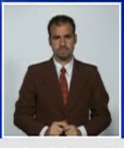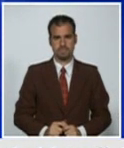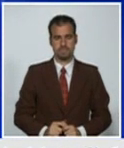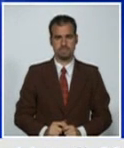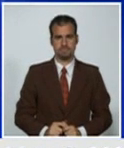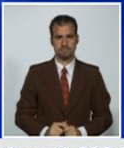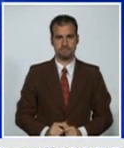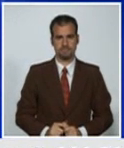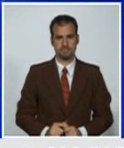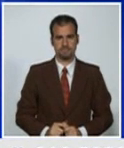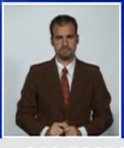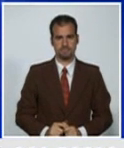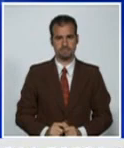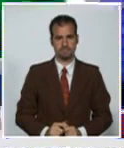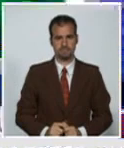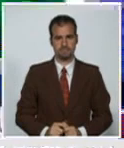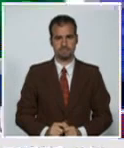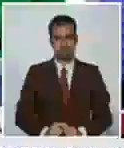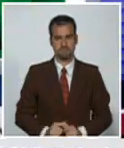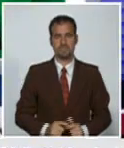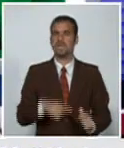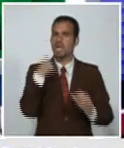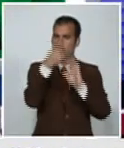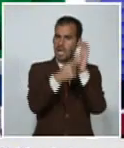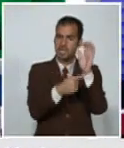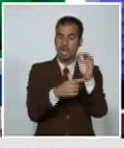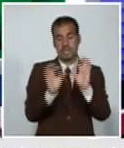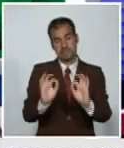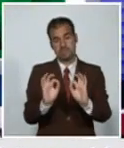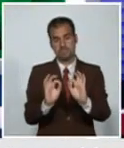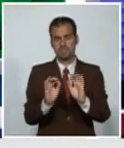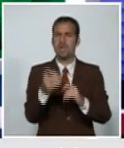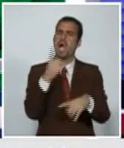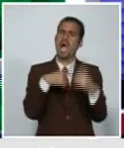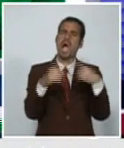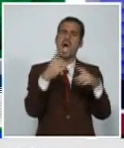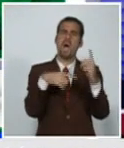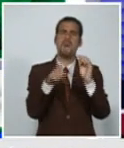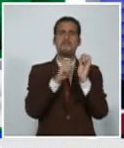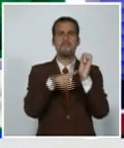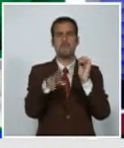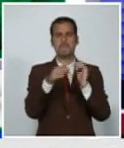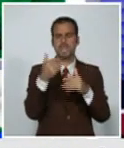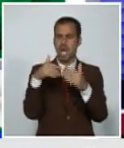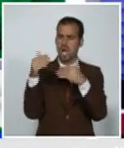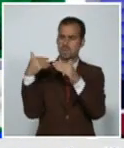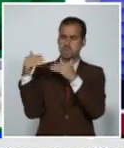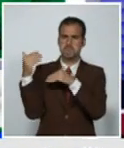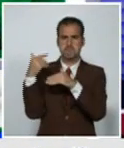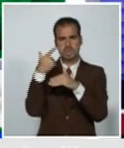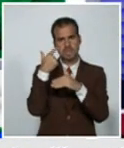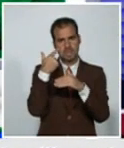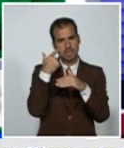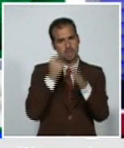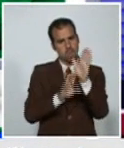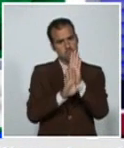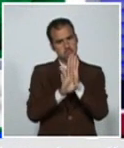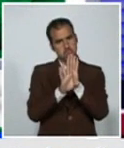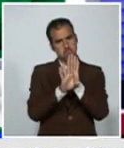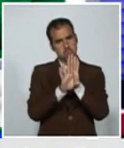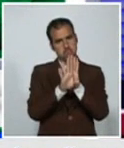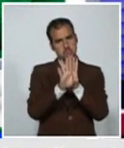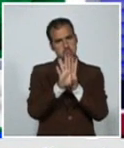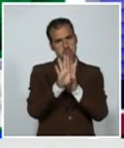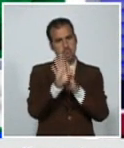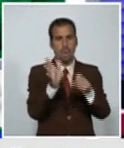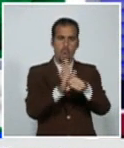que lo que evidencia es que algunas provincias que habían mantenido una evolución